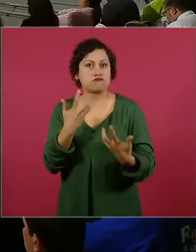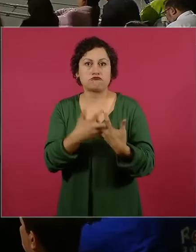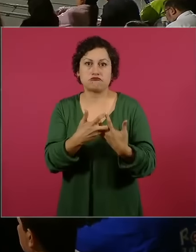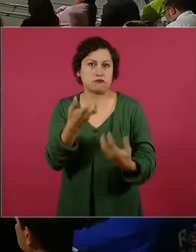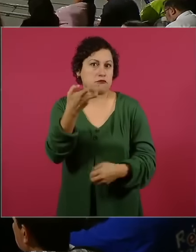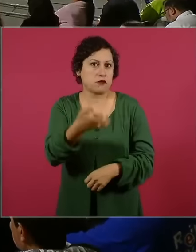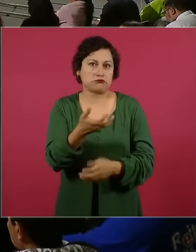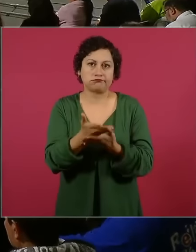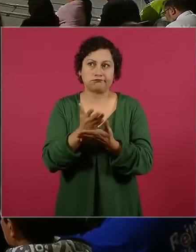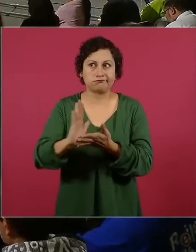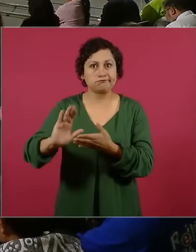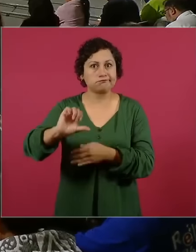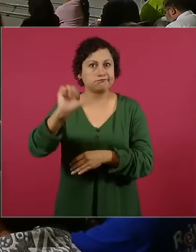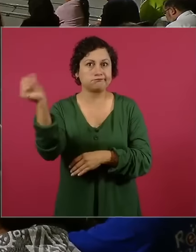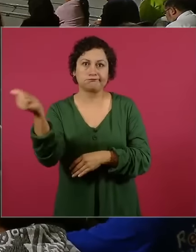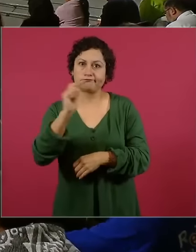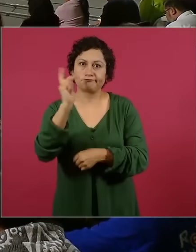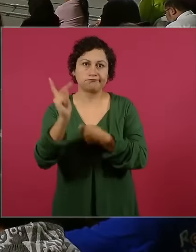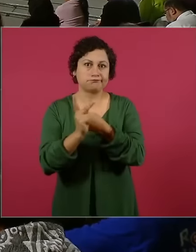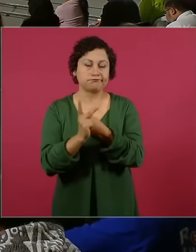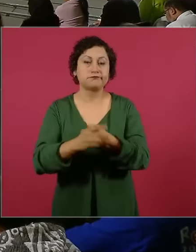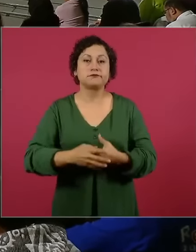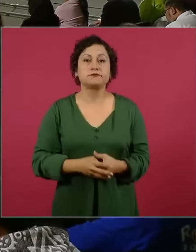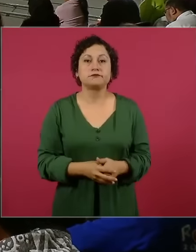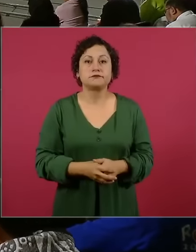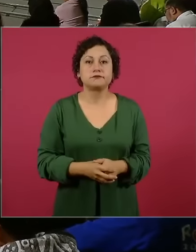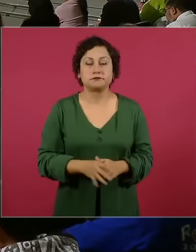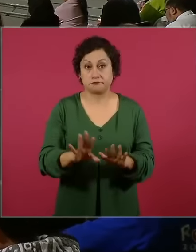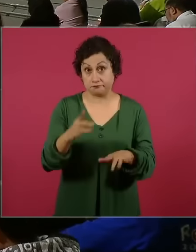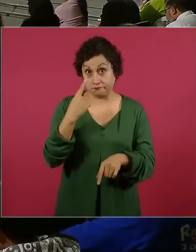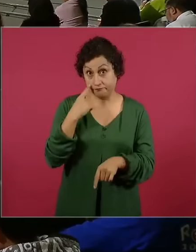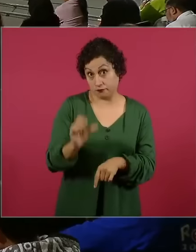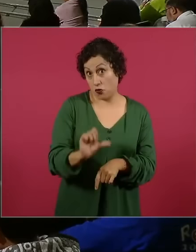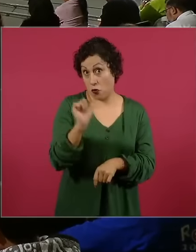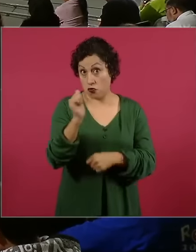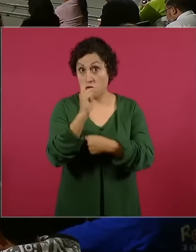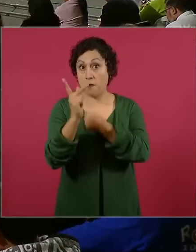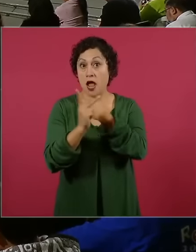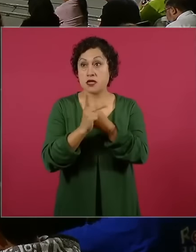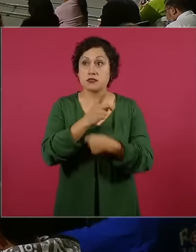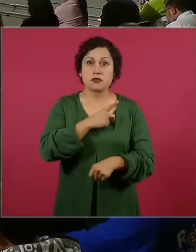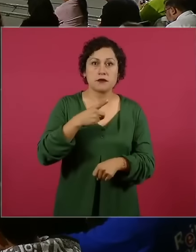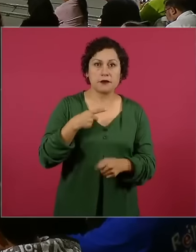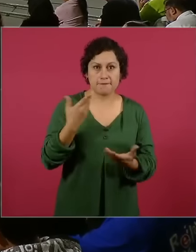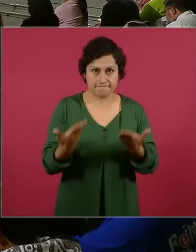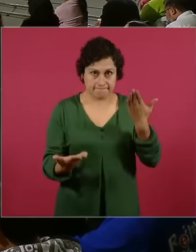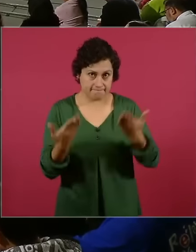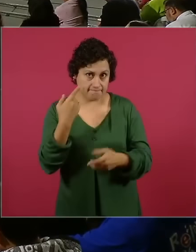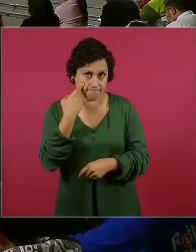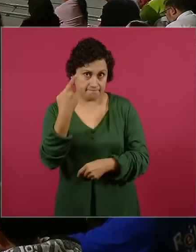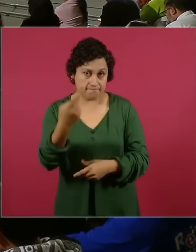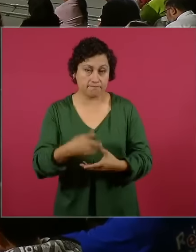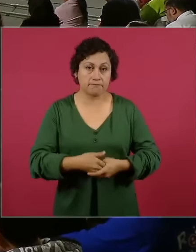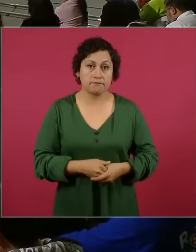están las deudas en otros países. Adelante.